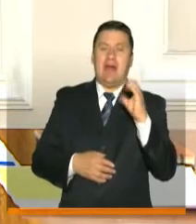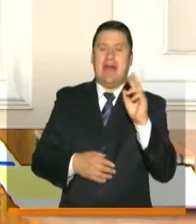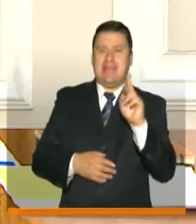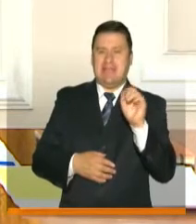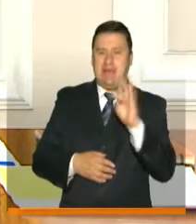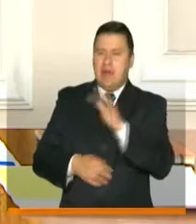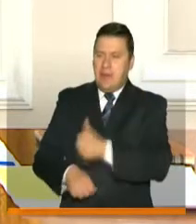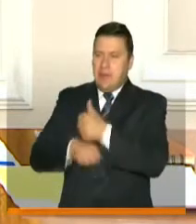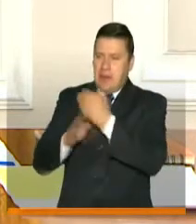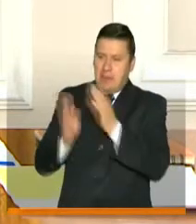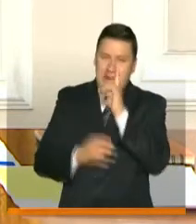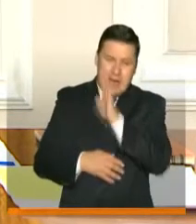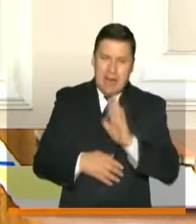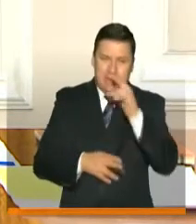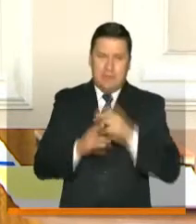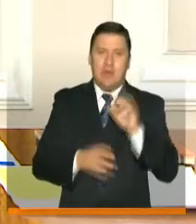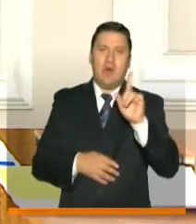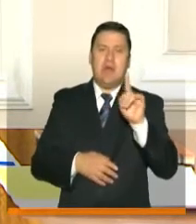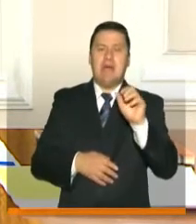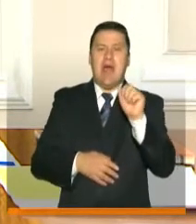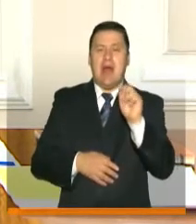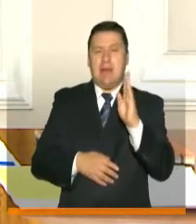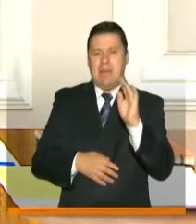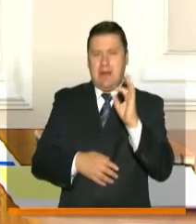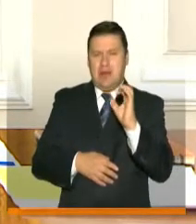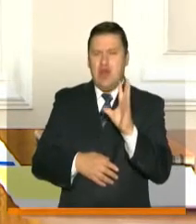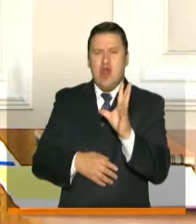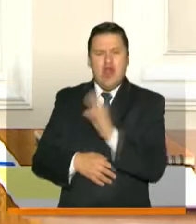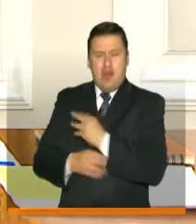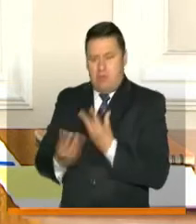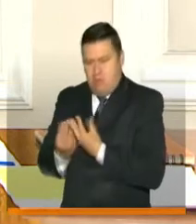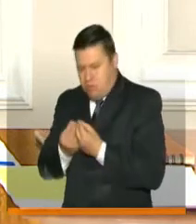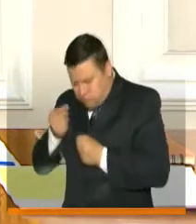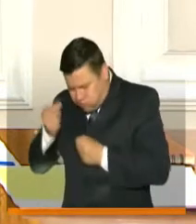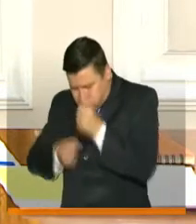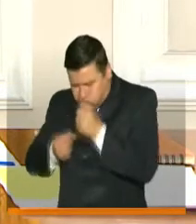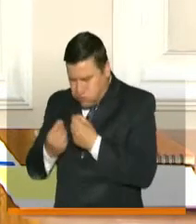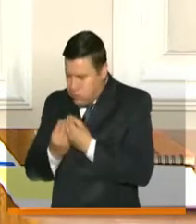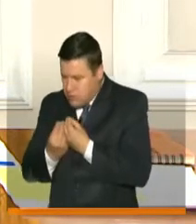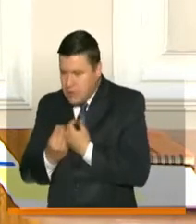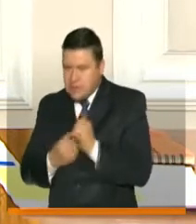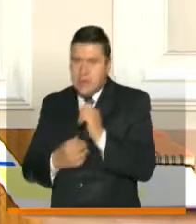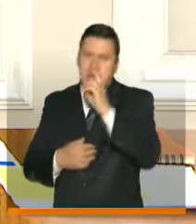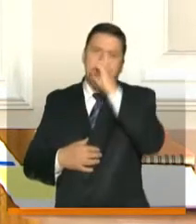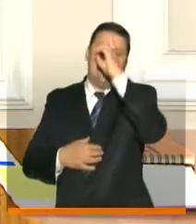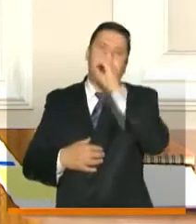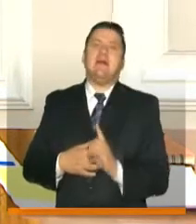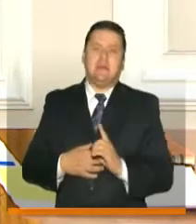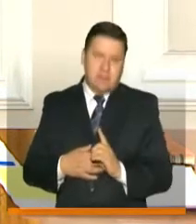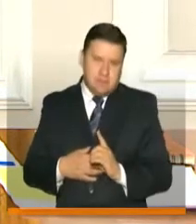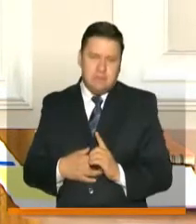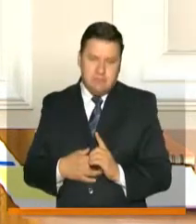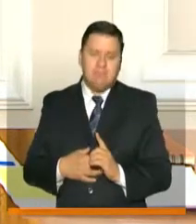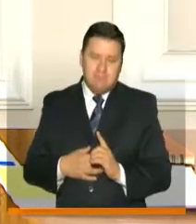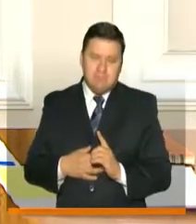el director de Planeación Nacional, Luis Alberto Rodríguez, con todo el equipo económico, hemos tomado la decisión